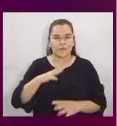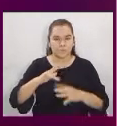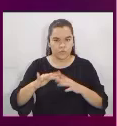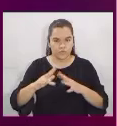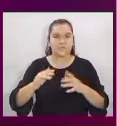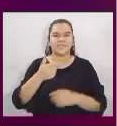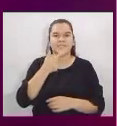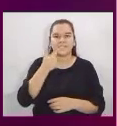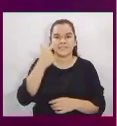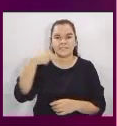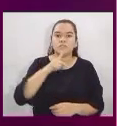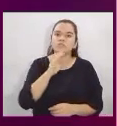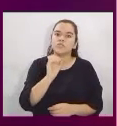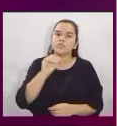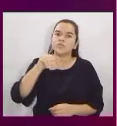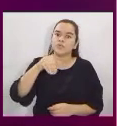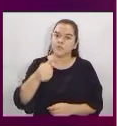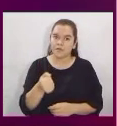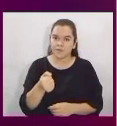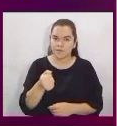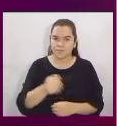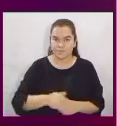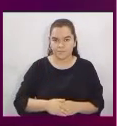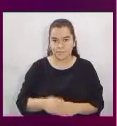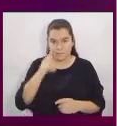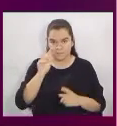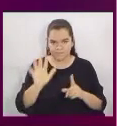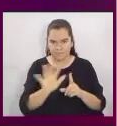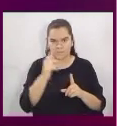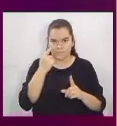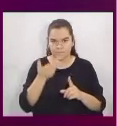Los síntomas que presentan, perdón,